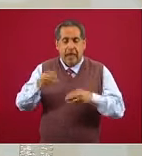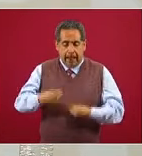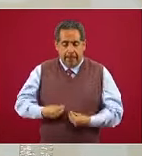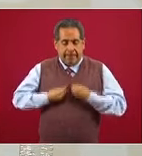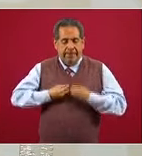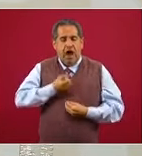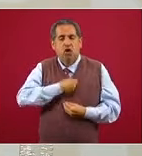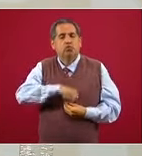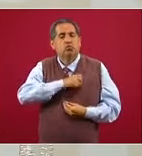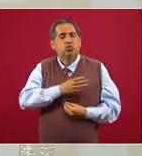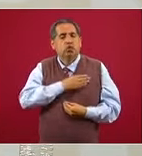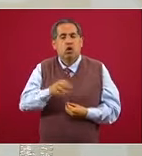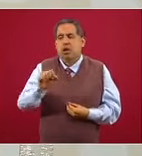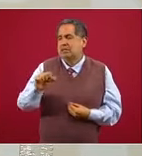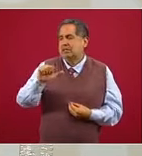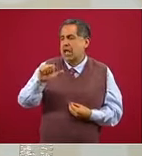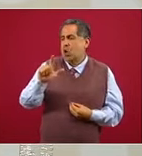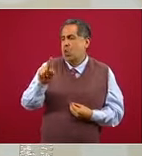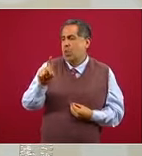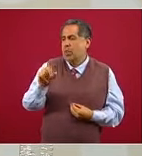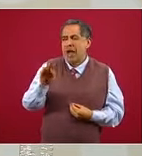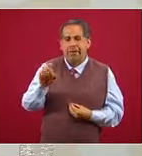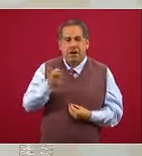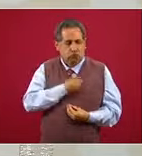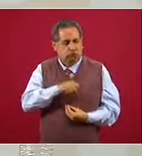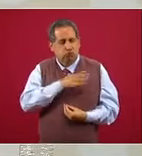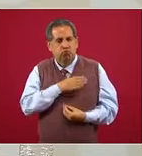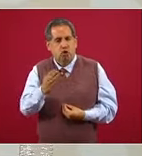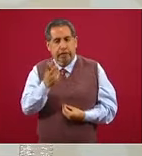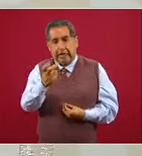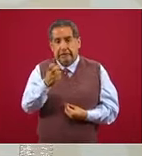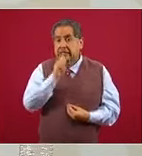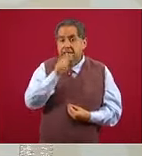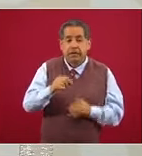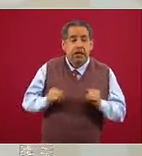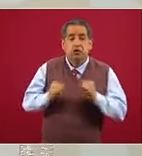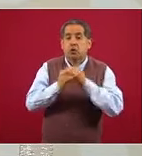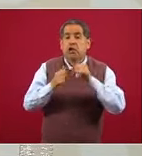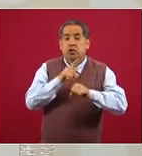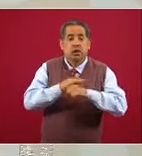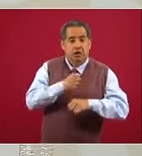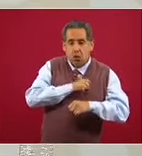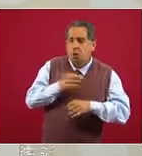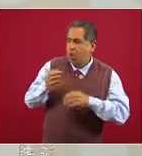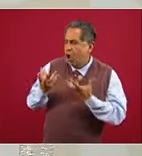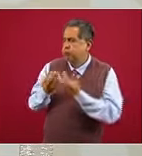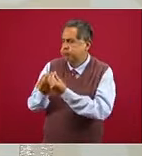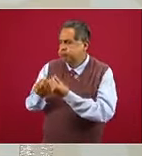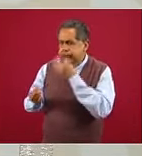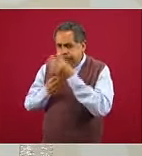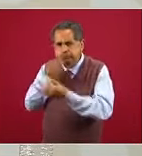vida saludable, en la que también de forma importante el Instituto Nacional de Salud Pública ha